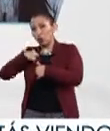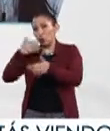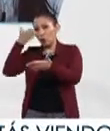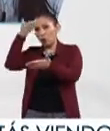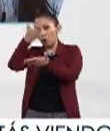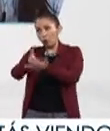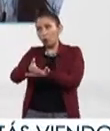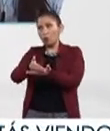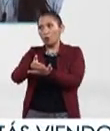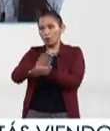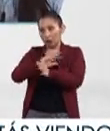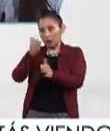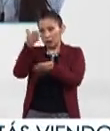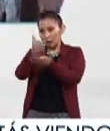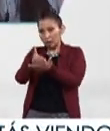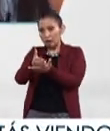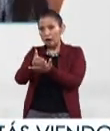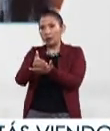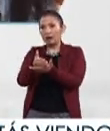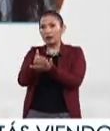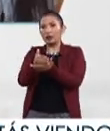estuve, cuando llegamos